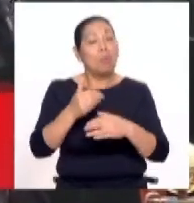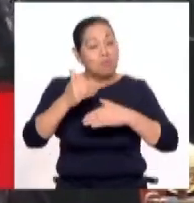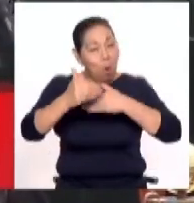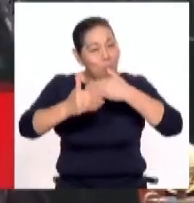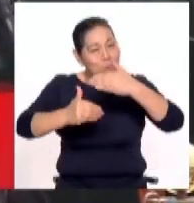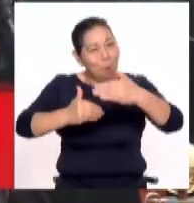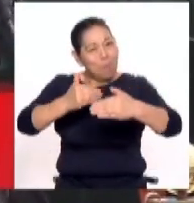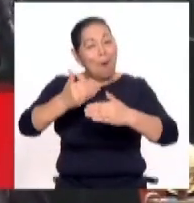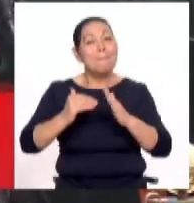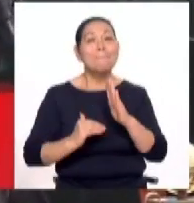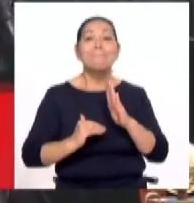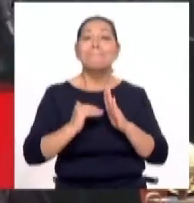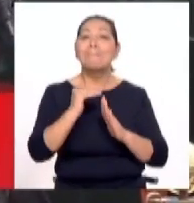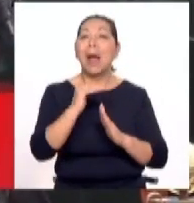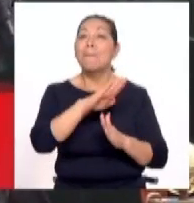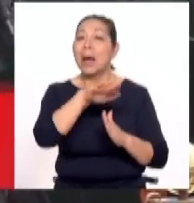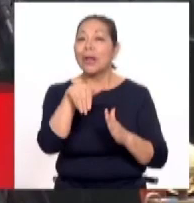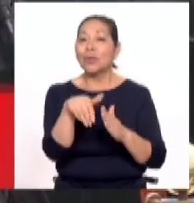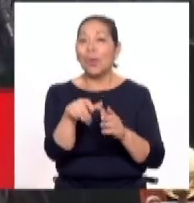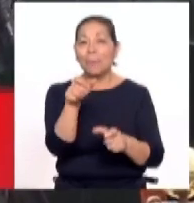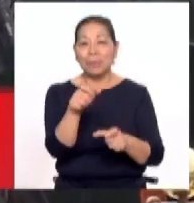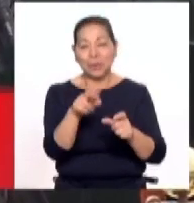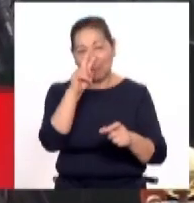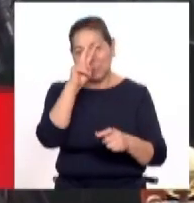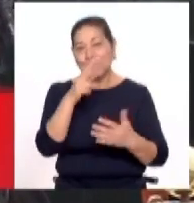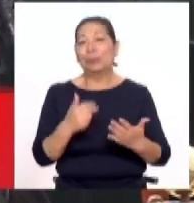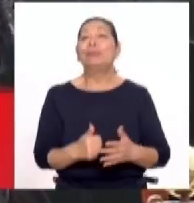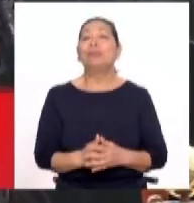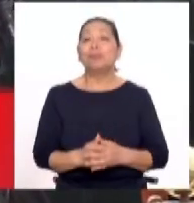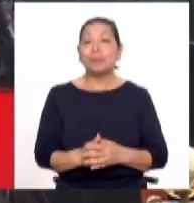y prosperidad para todos los peruanos.